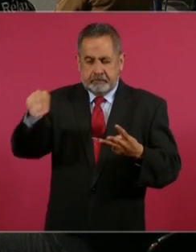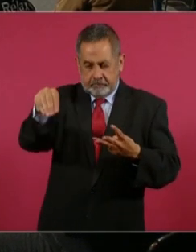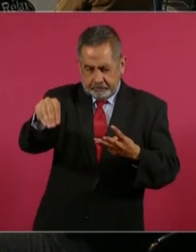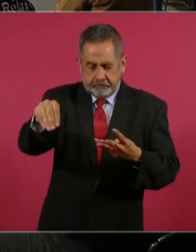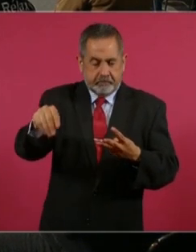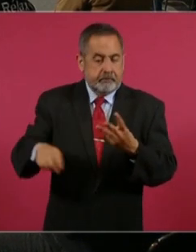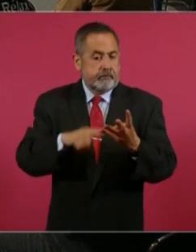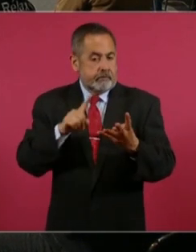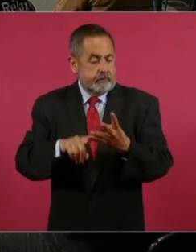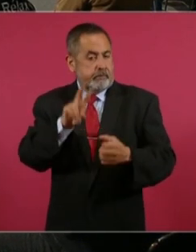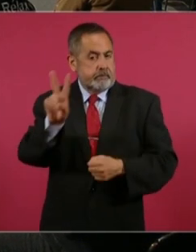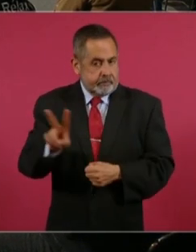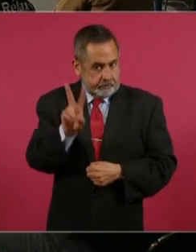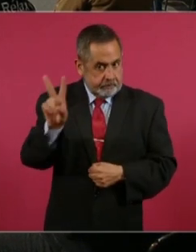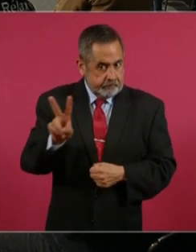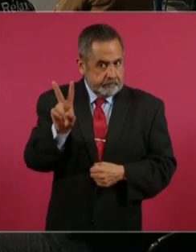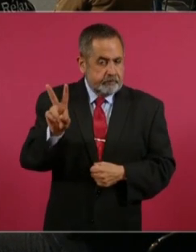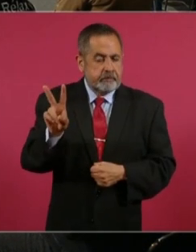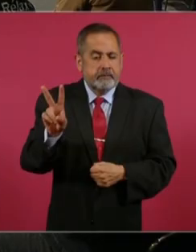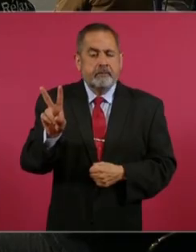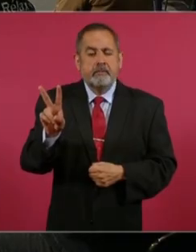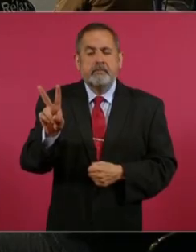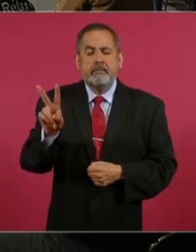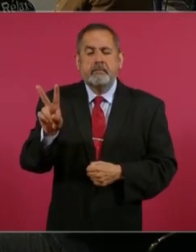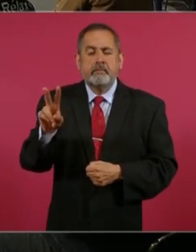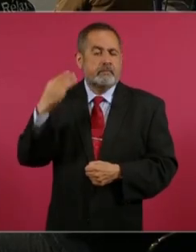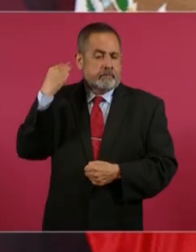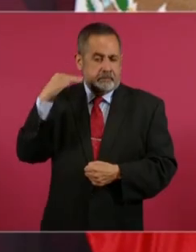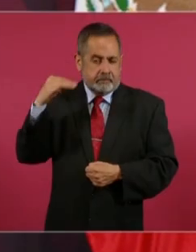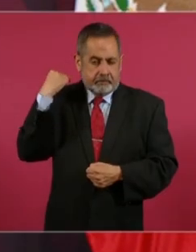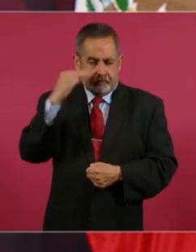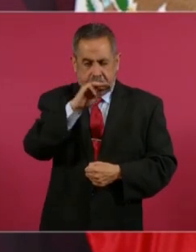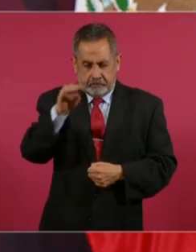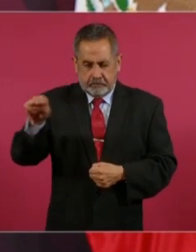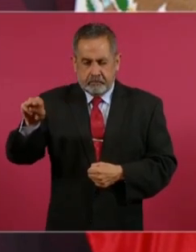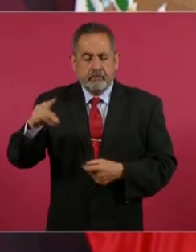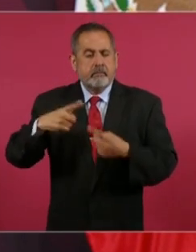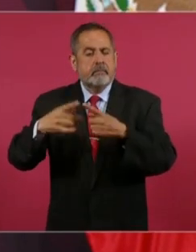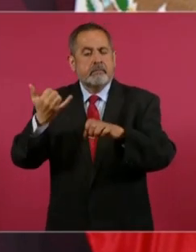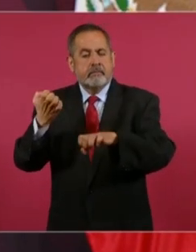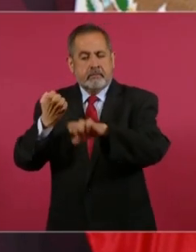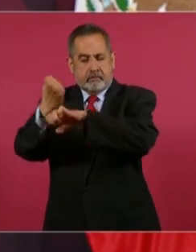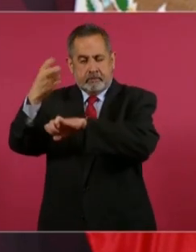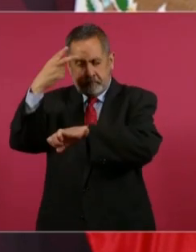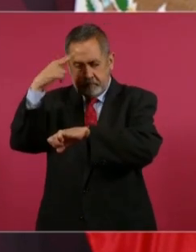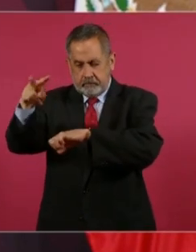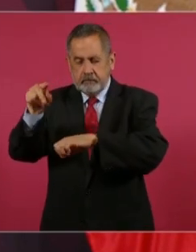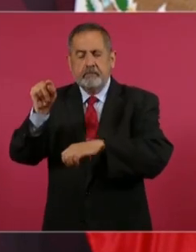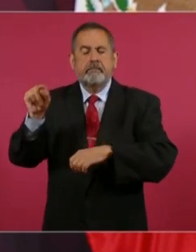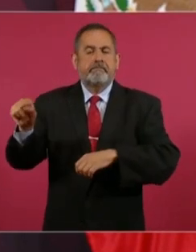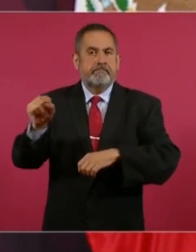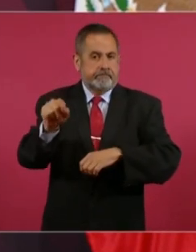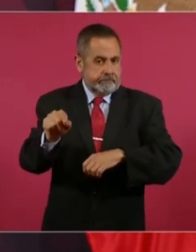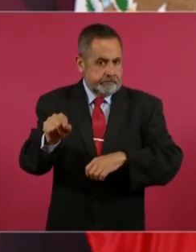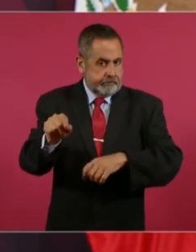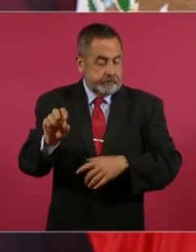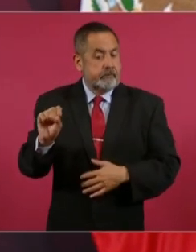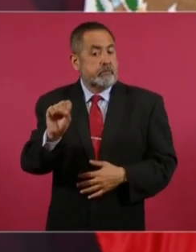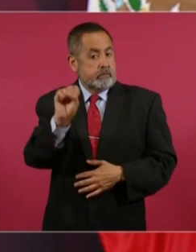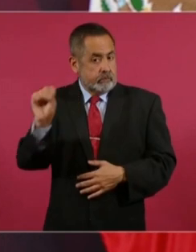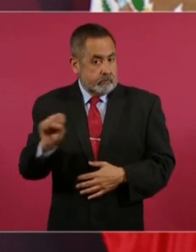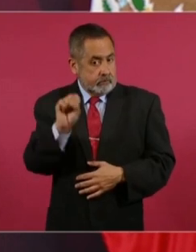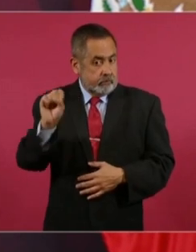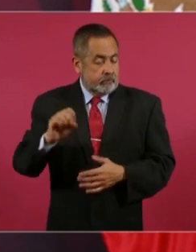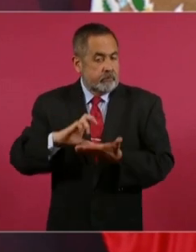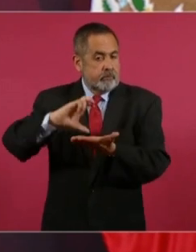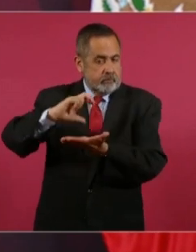El viernes en Michoacán y en el Estado de México, el sábado